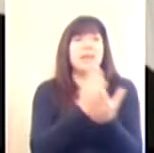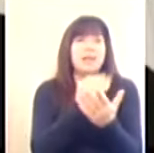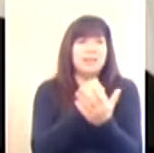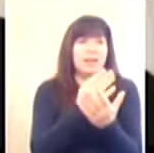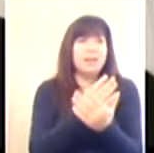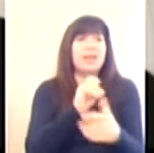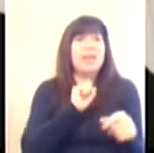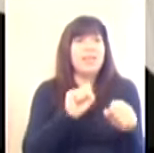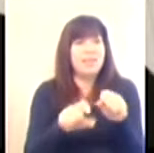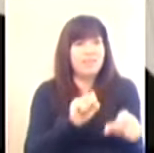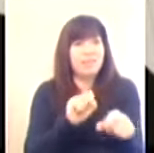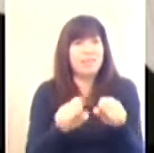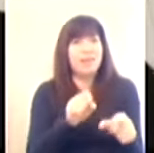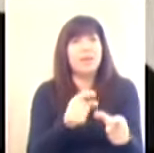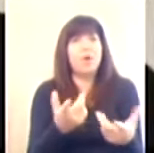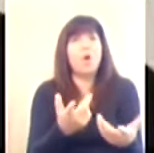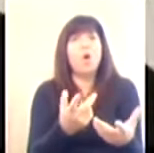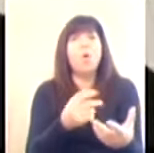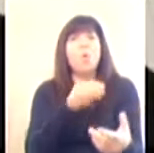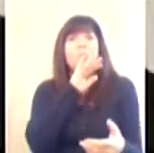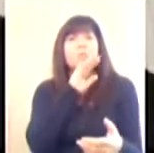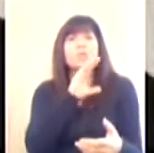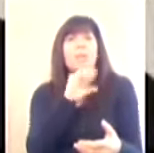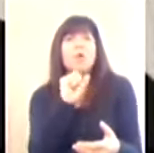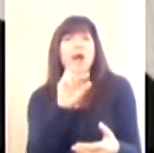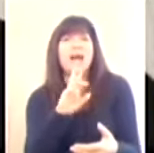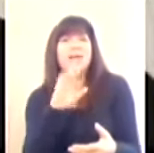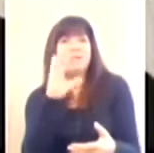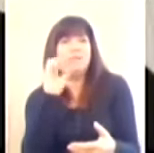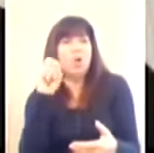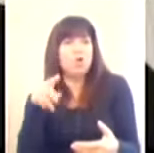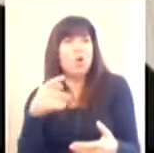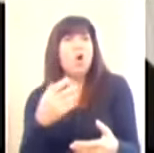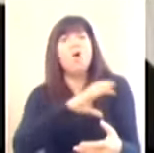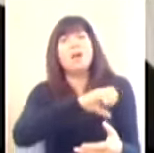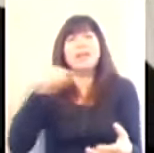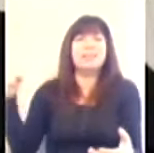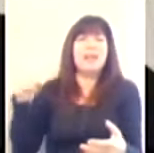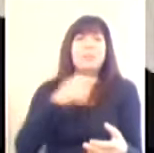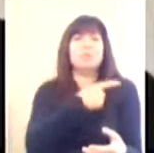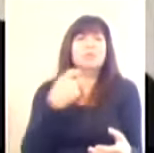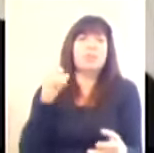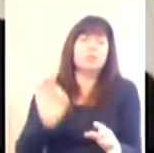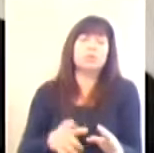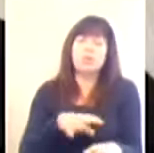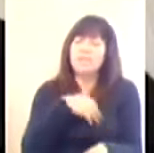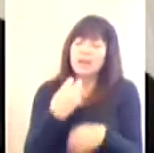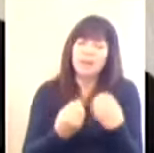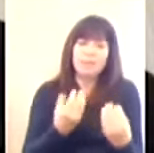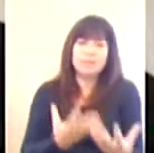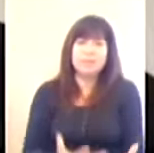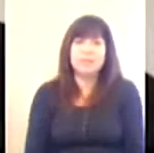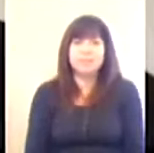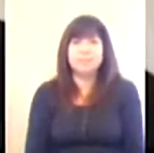sino que lo usamos como un gatillante de una conversación que permita proyectar qué es lo que va a pasar en esas ciudades en el futuro.